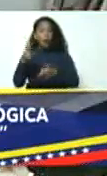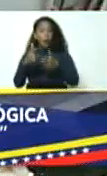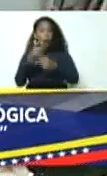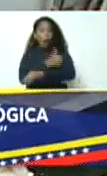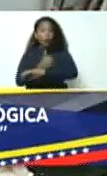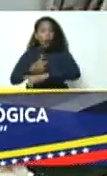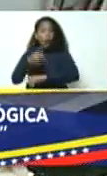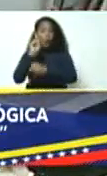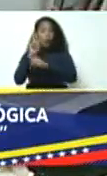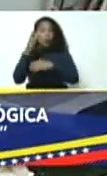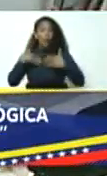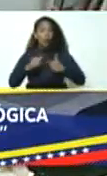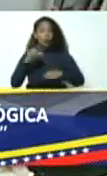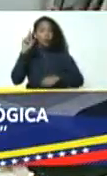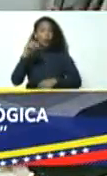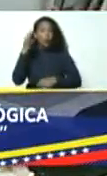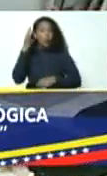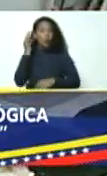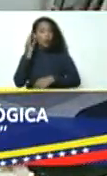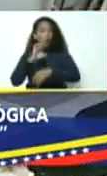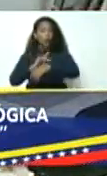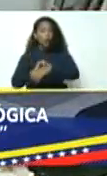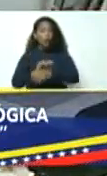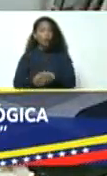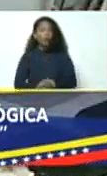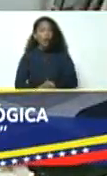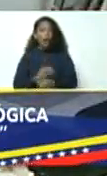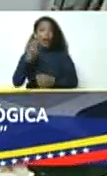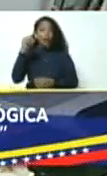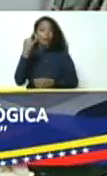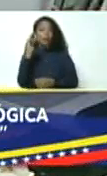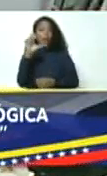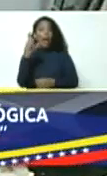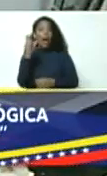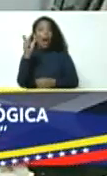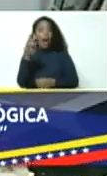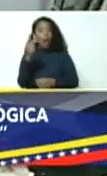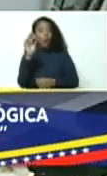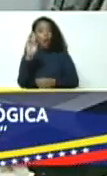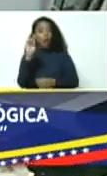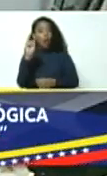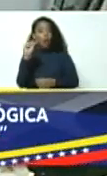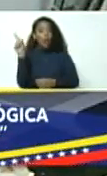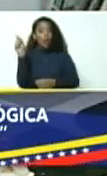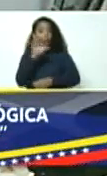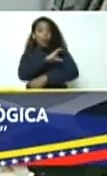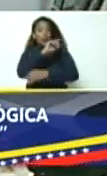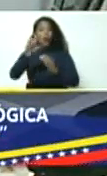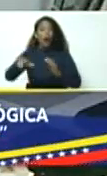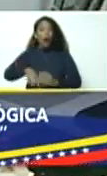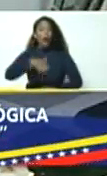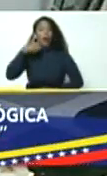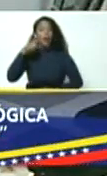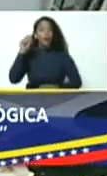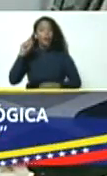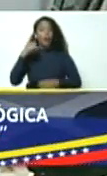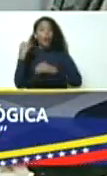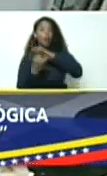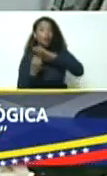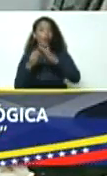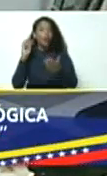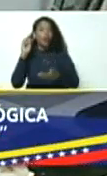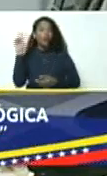también tenemos a la doctora Milagro, que es la de directora general del Instituto Venezolano